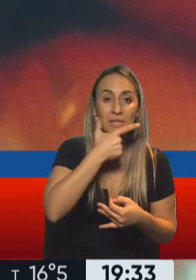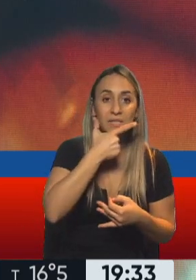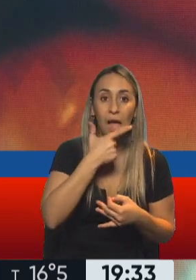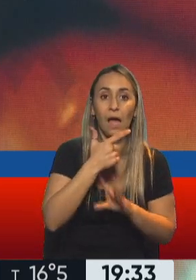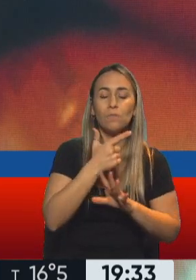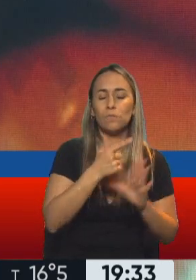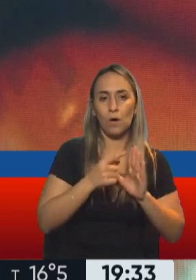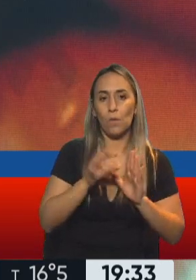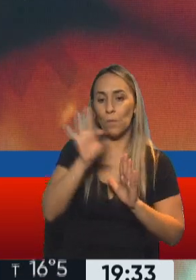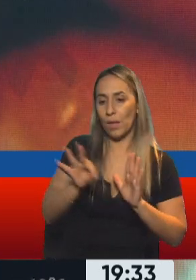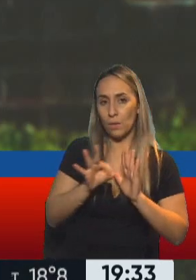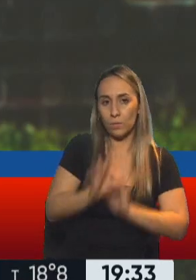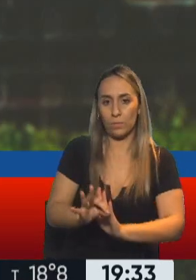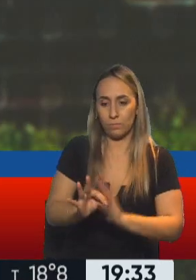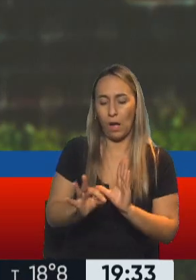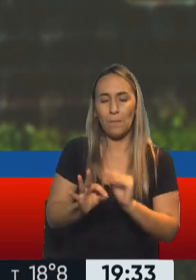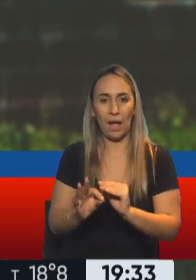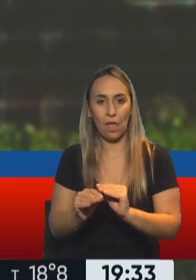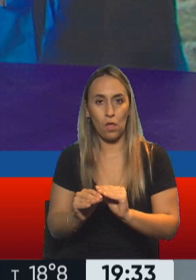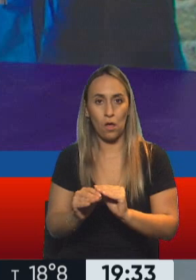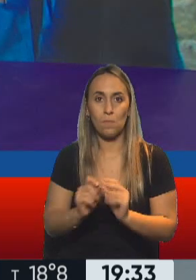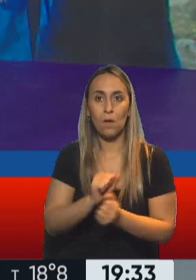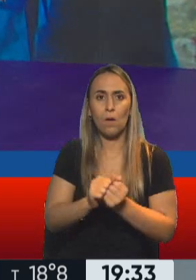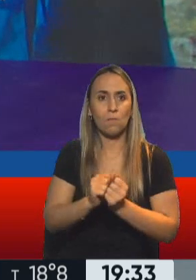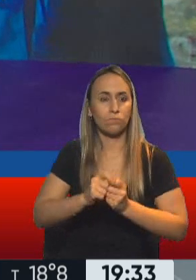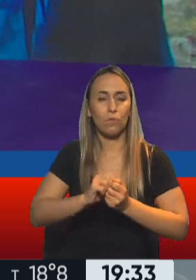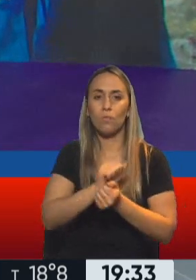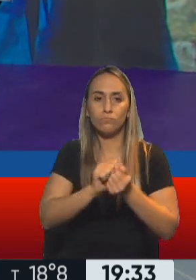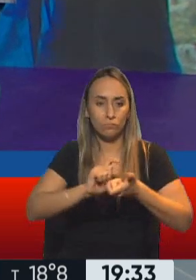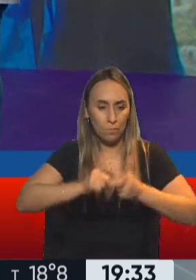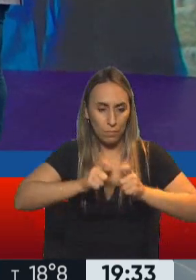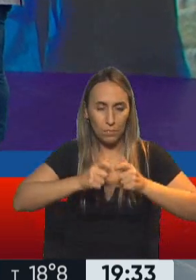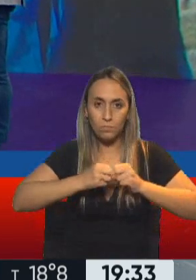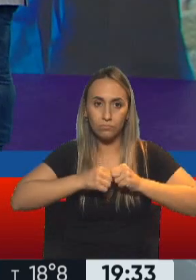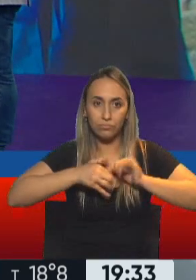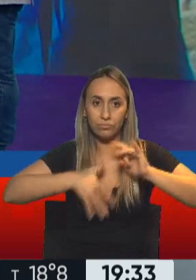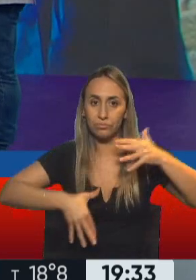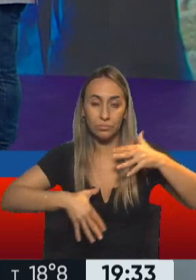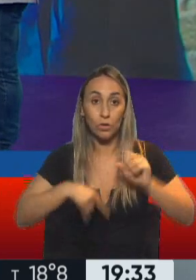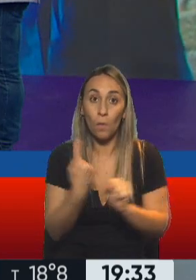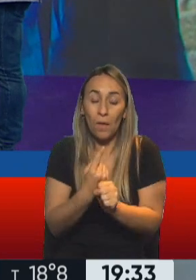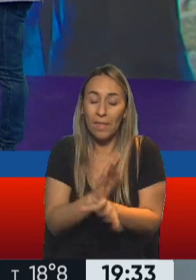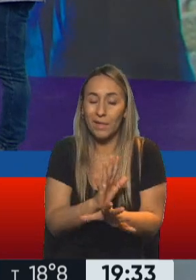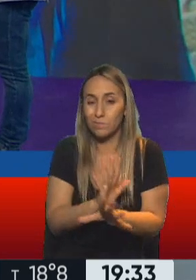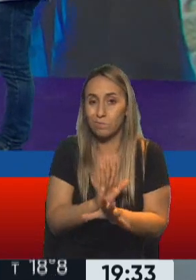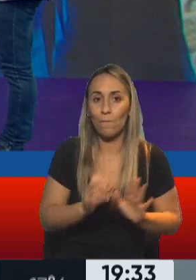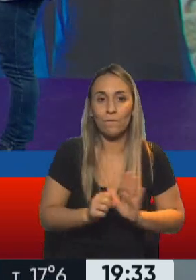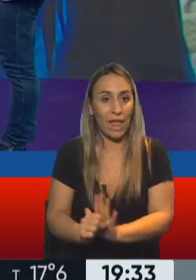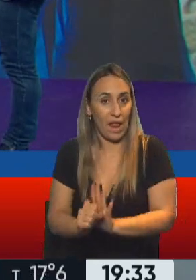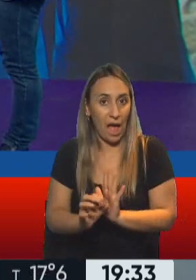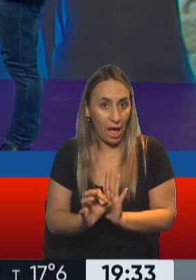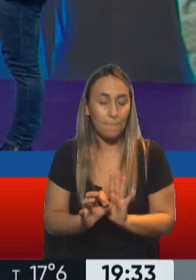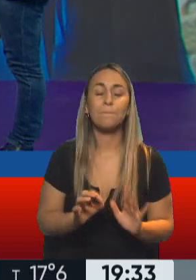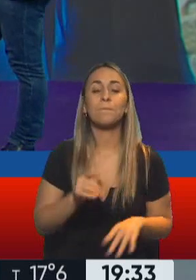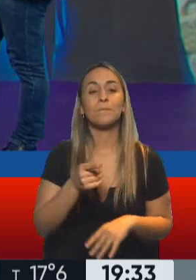no les puede... Tienen el virus, pero no le hace más daño porque no se puede replicar en el organismo. Y estos muchachos han hecho algo,